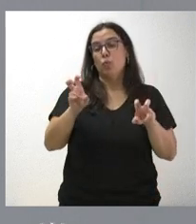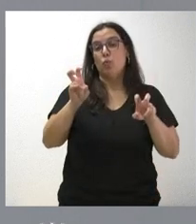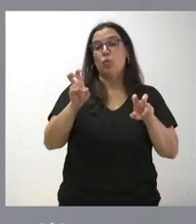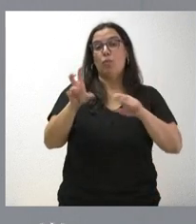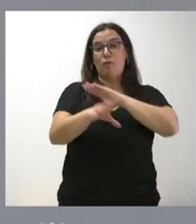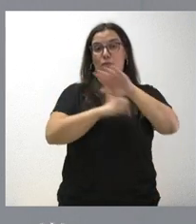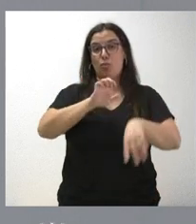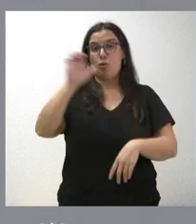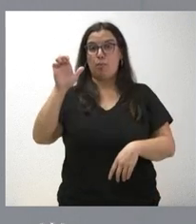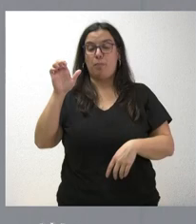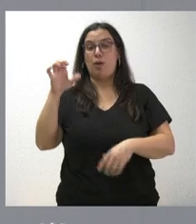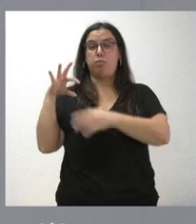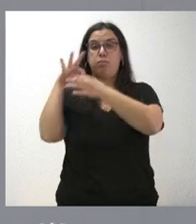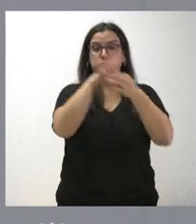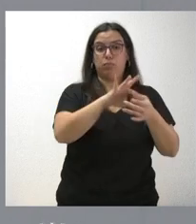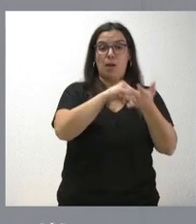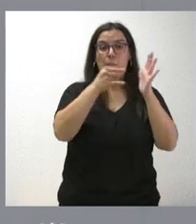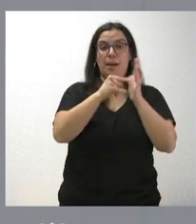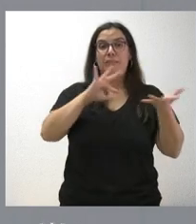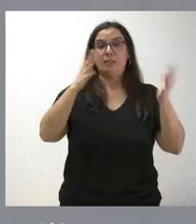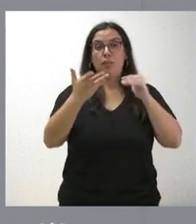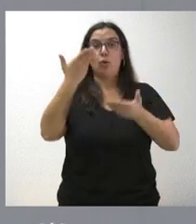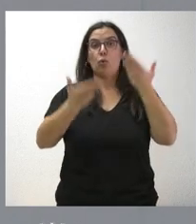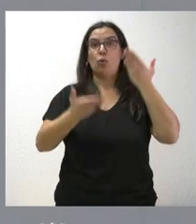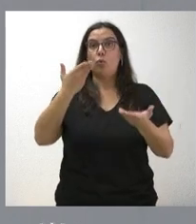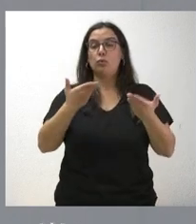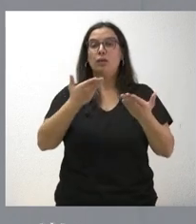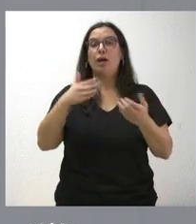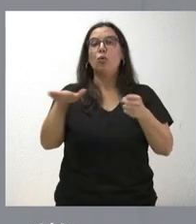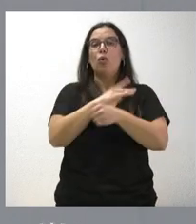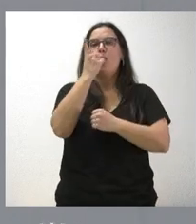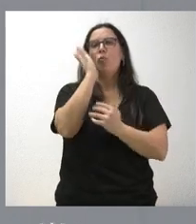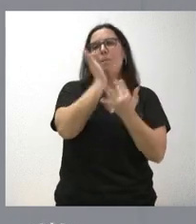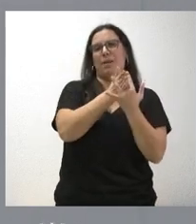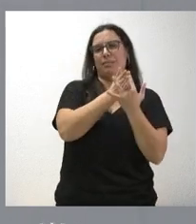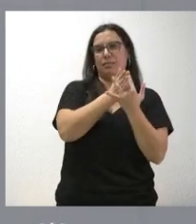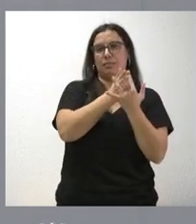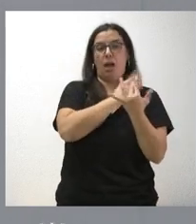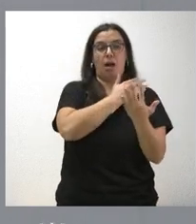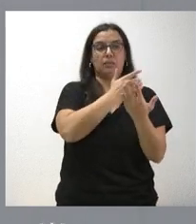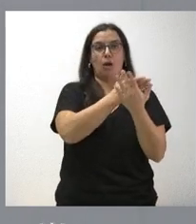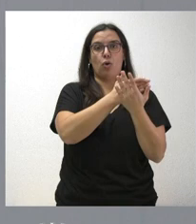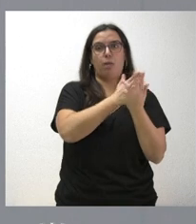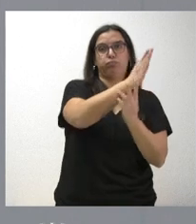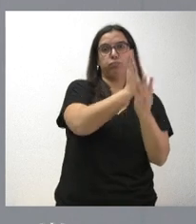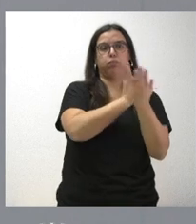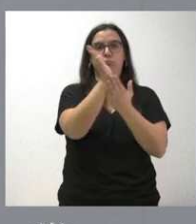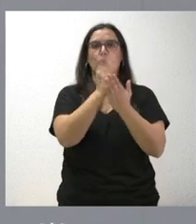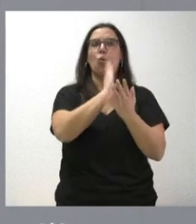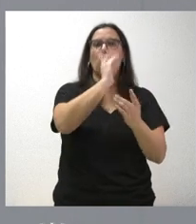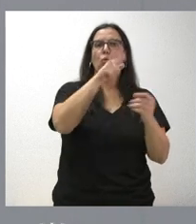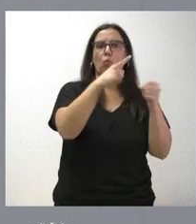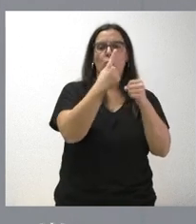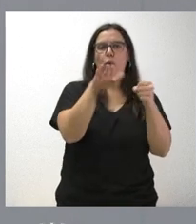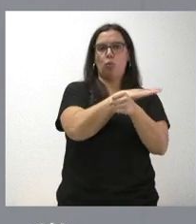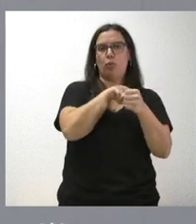fondos europeos del plan de transición justa aborda solo una parte de las actuaciones que Veníamos financiando a través del plan de inación que ahora